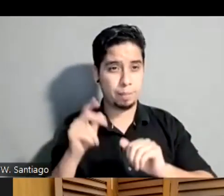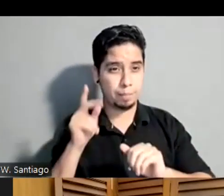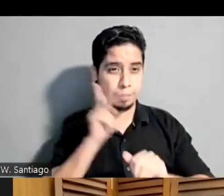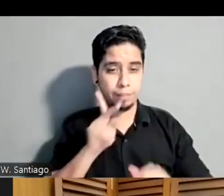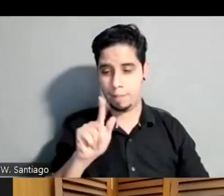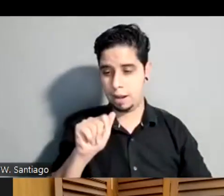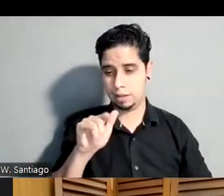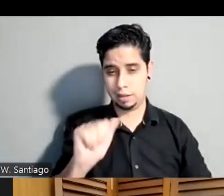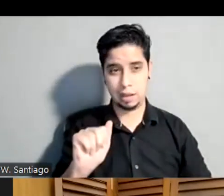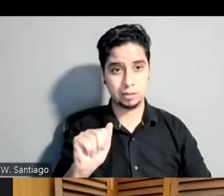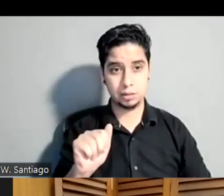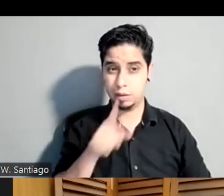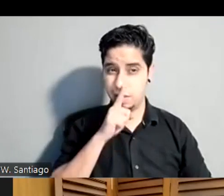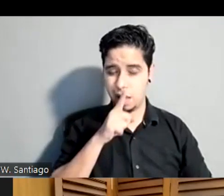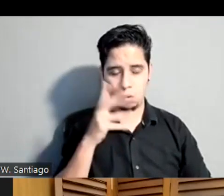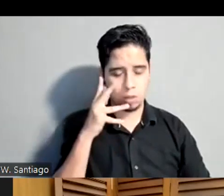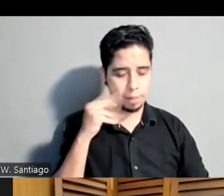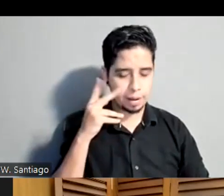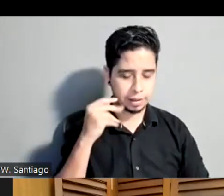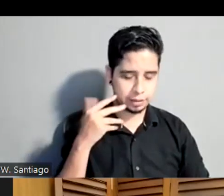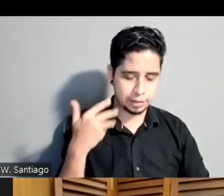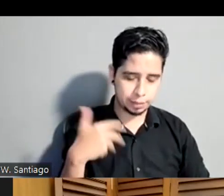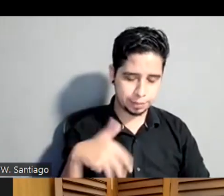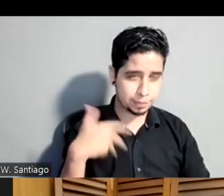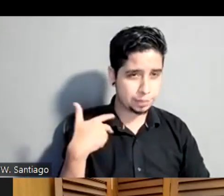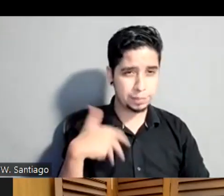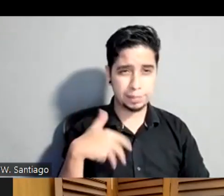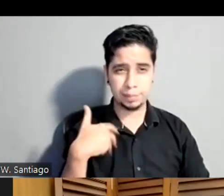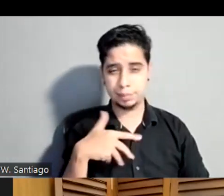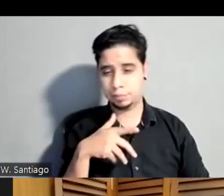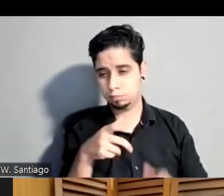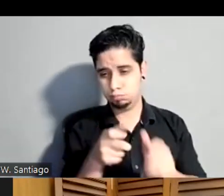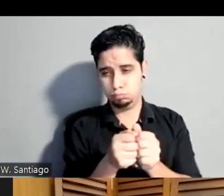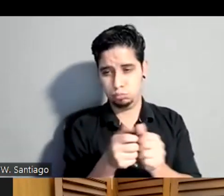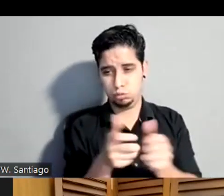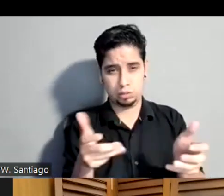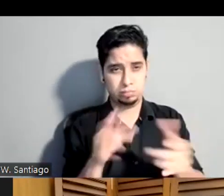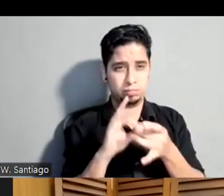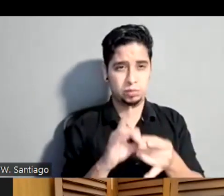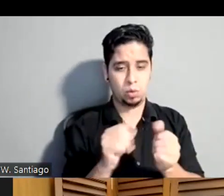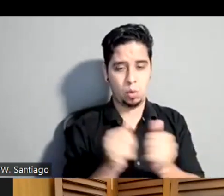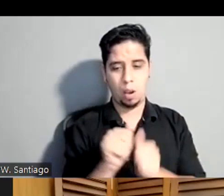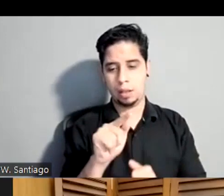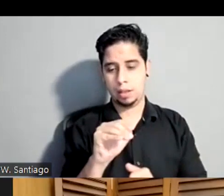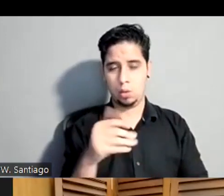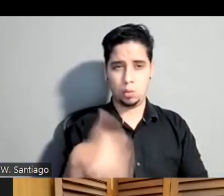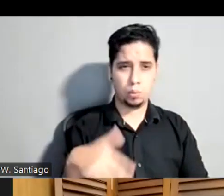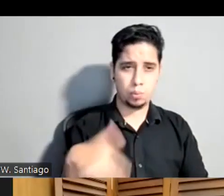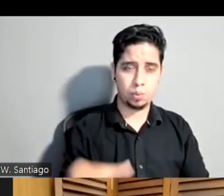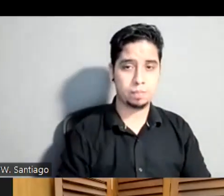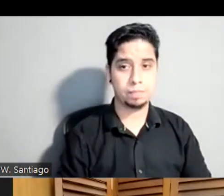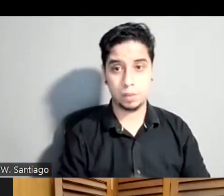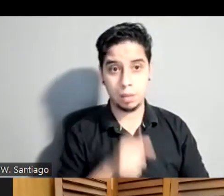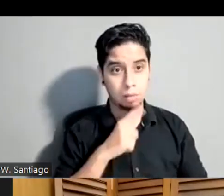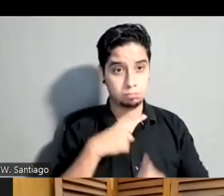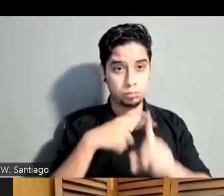De verdad que tomé una experiencia muy, muy amplia en el Ateneo. Exacto. O sea, y enriquecedora por